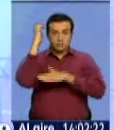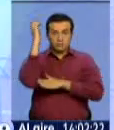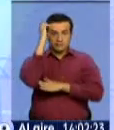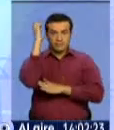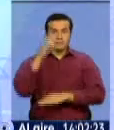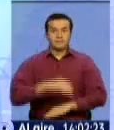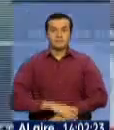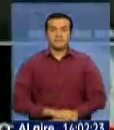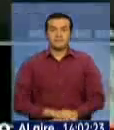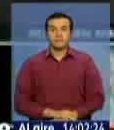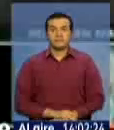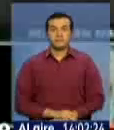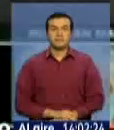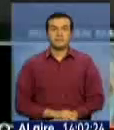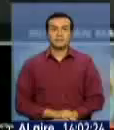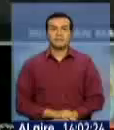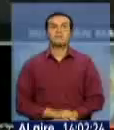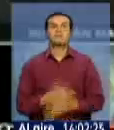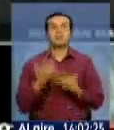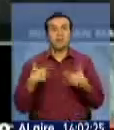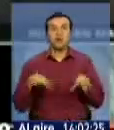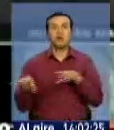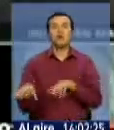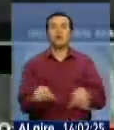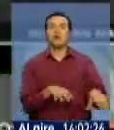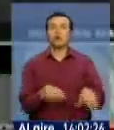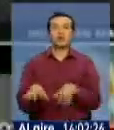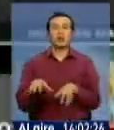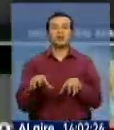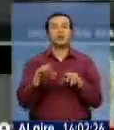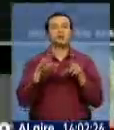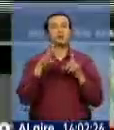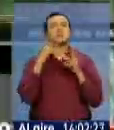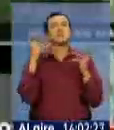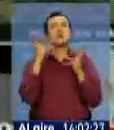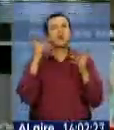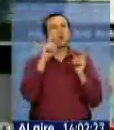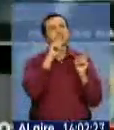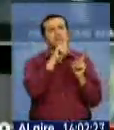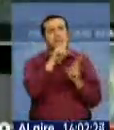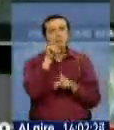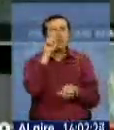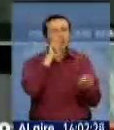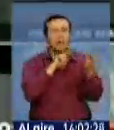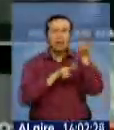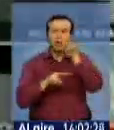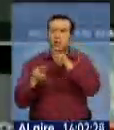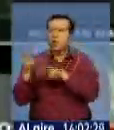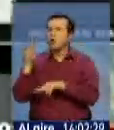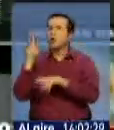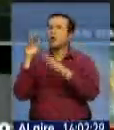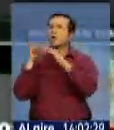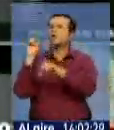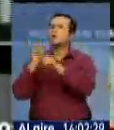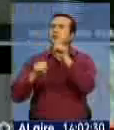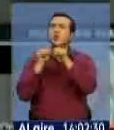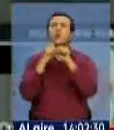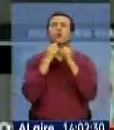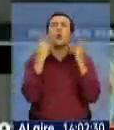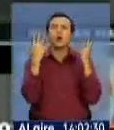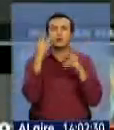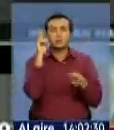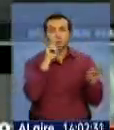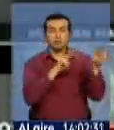emergencia. Nos estamos coordinando para poder levantar un censo y poder determinar efectivamente cuáles fueron las viviendas